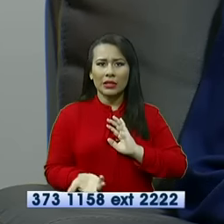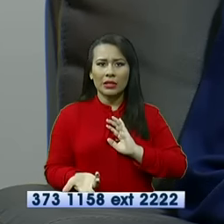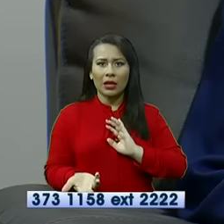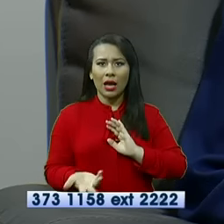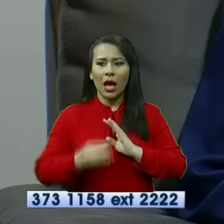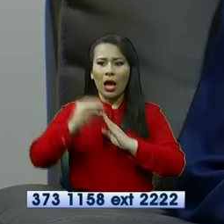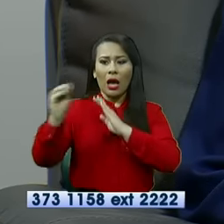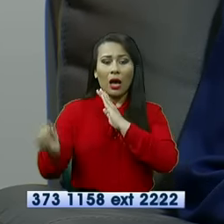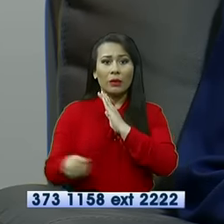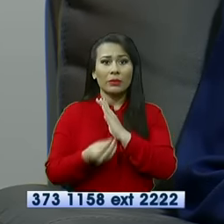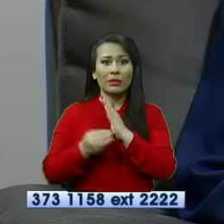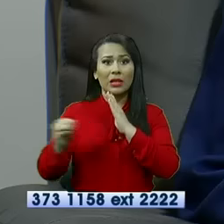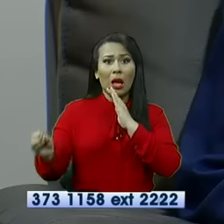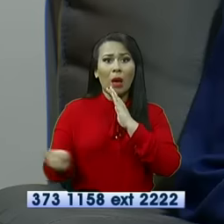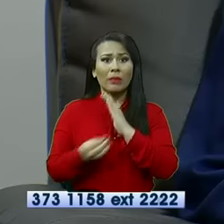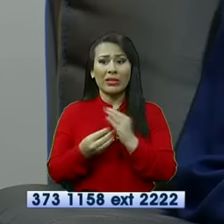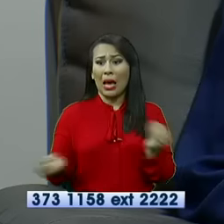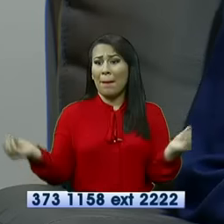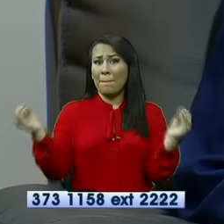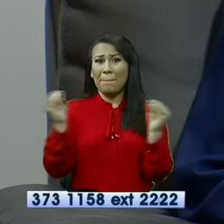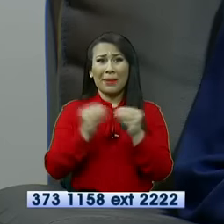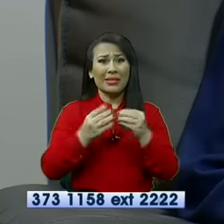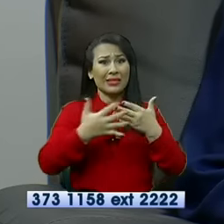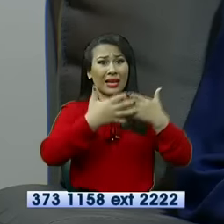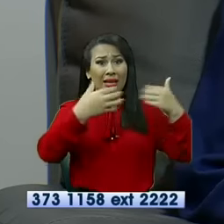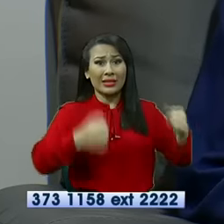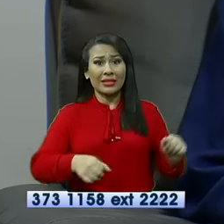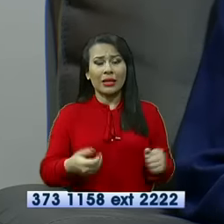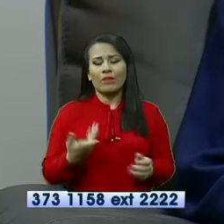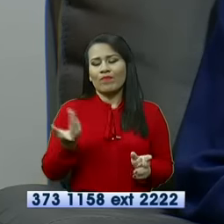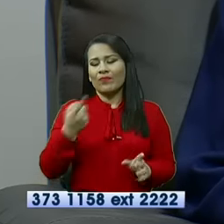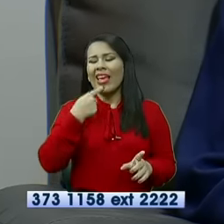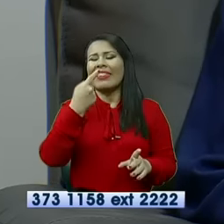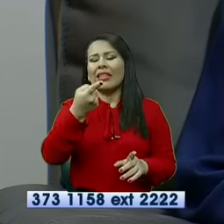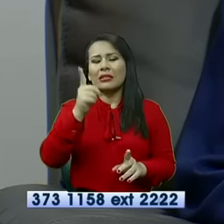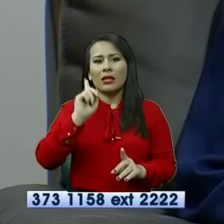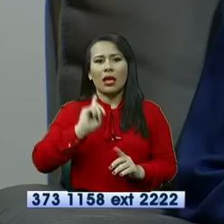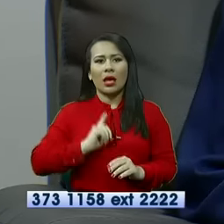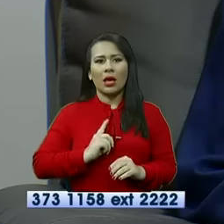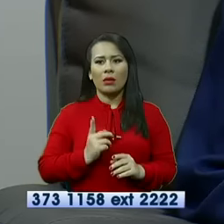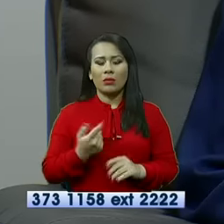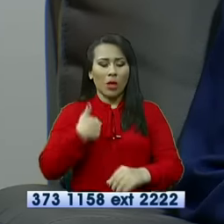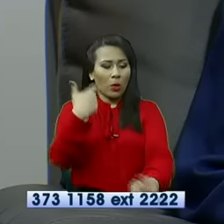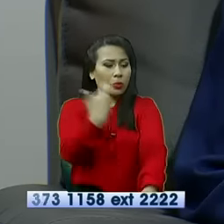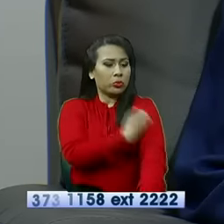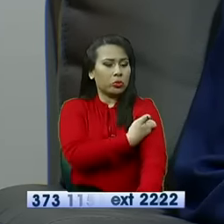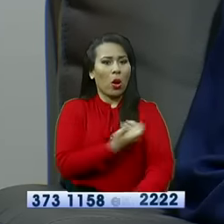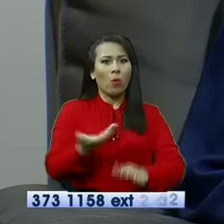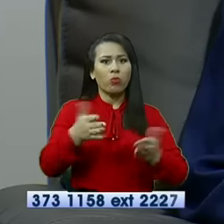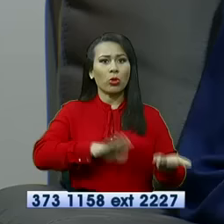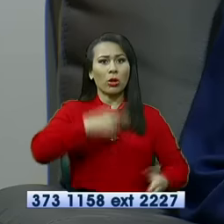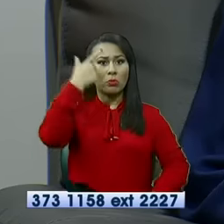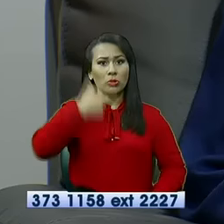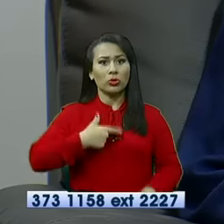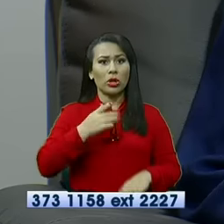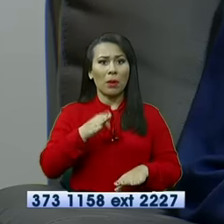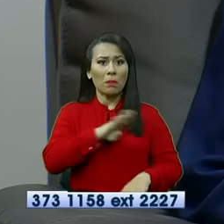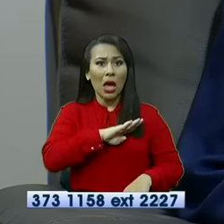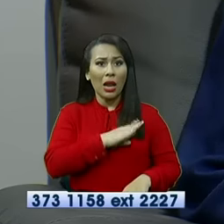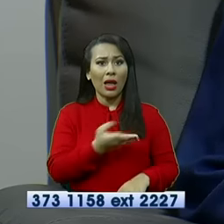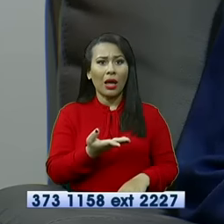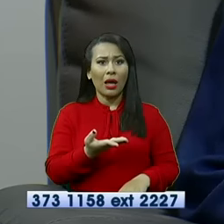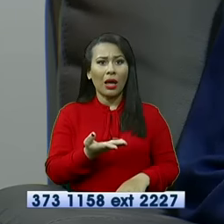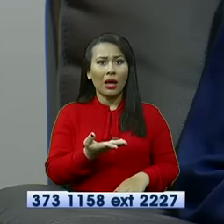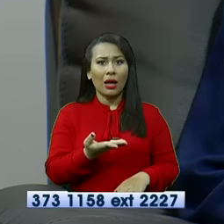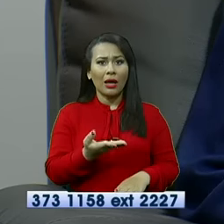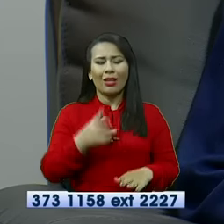aumentar las penas incluyendo la pena de muerte en Casos extremos no elimina la